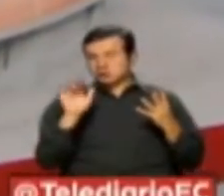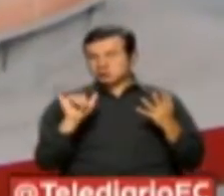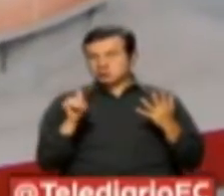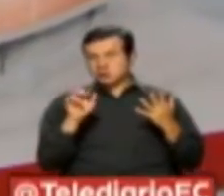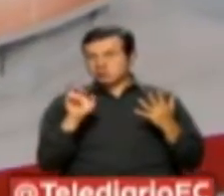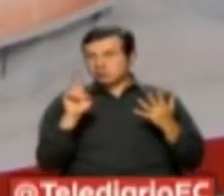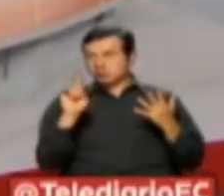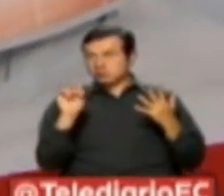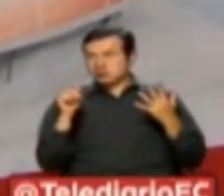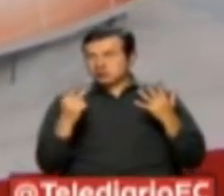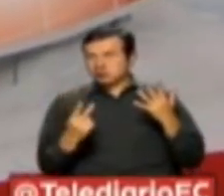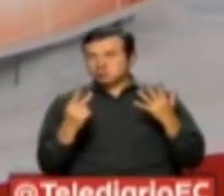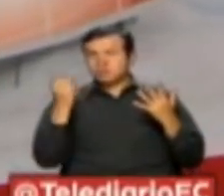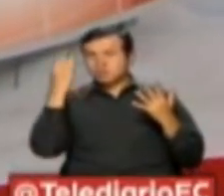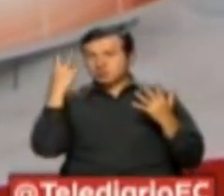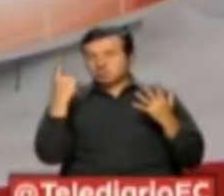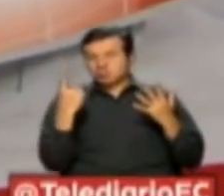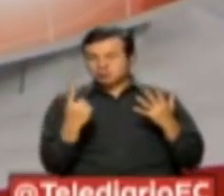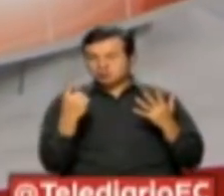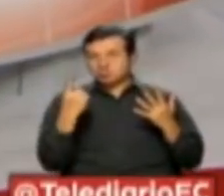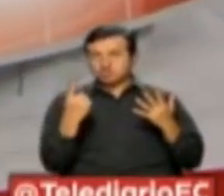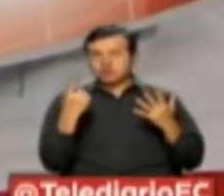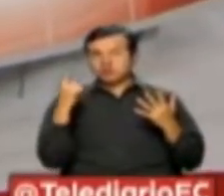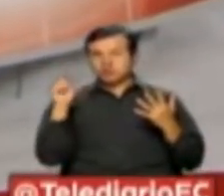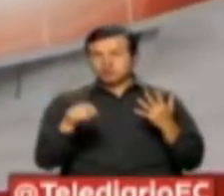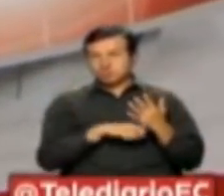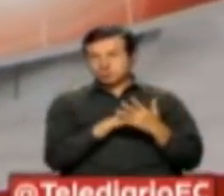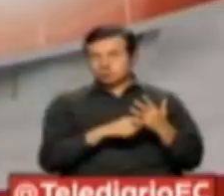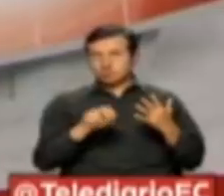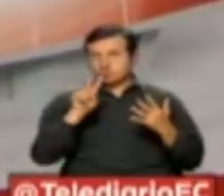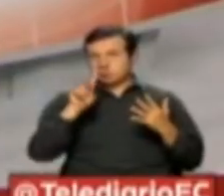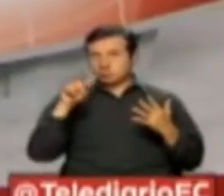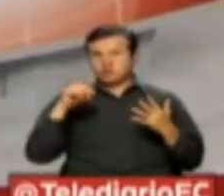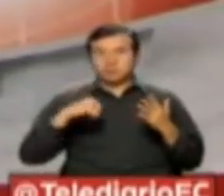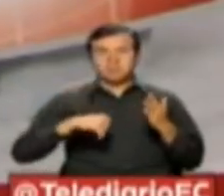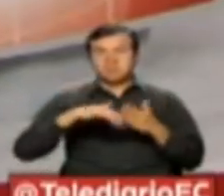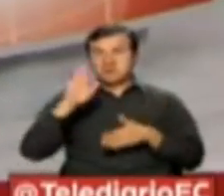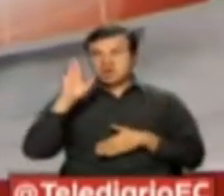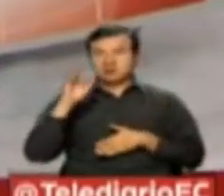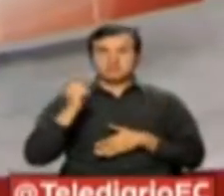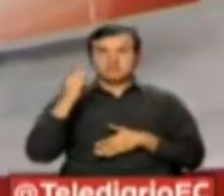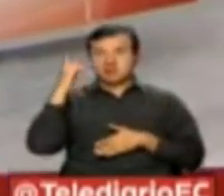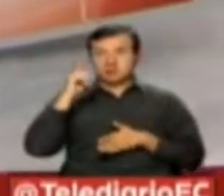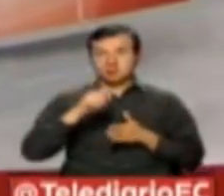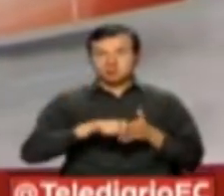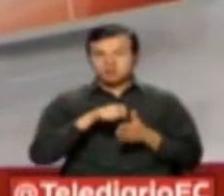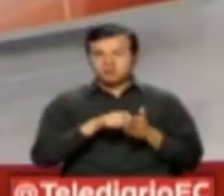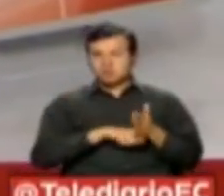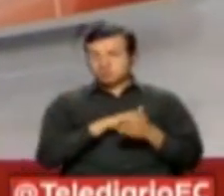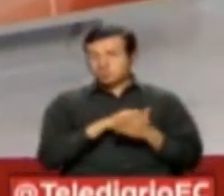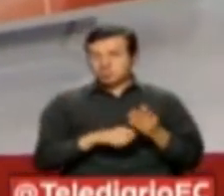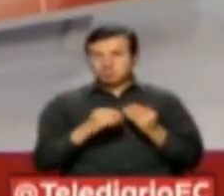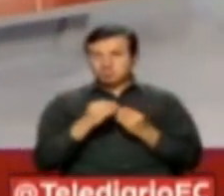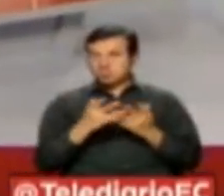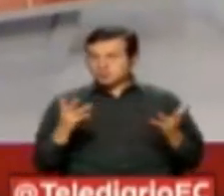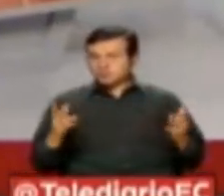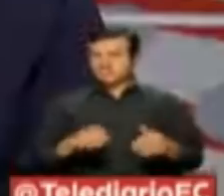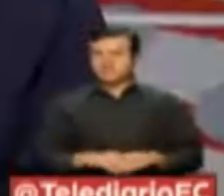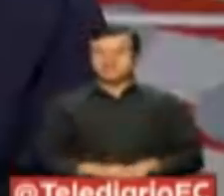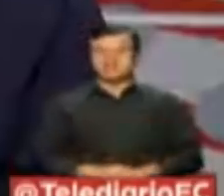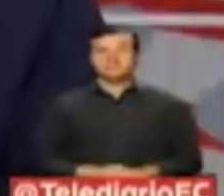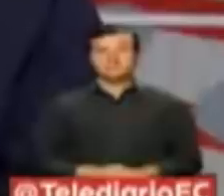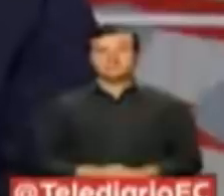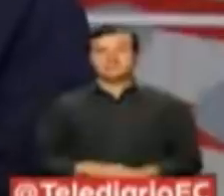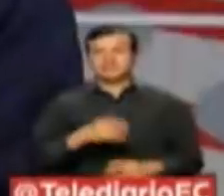buendía 2 blanco 11 y nulo 21 es donde más votos blancos títulos tenemos en el sí muy bueno se está jugando